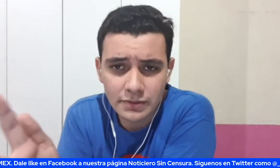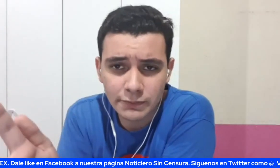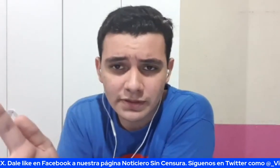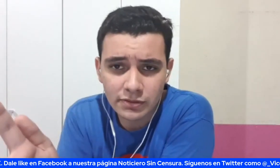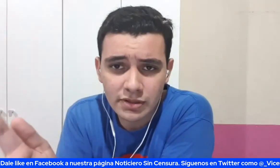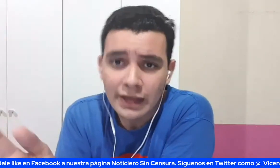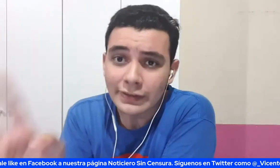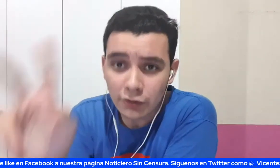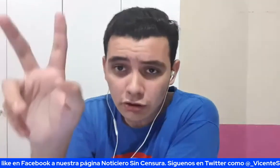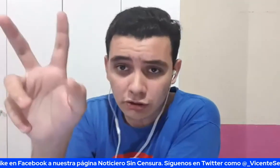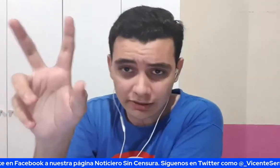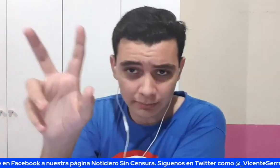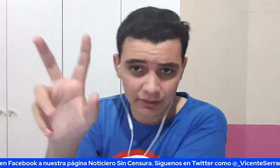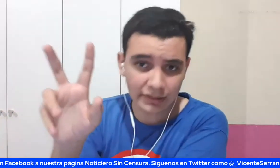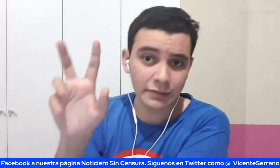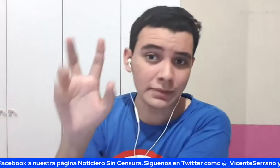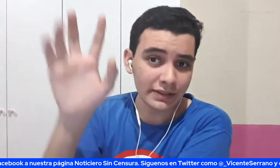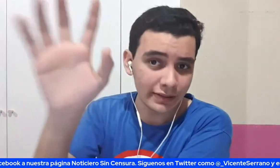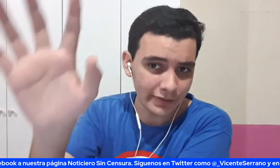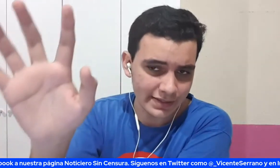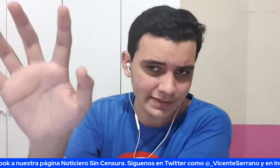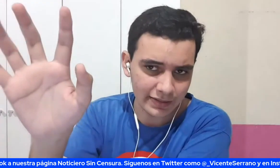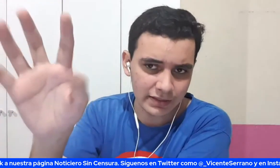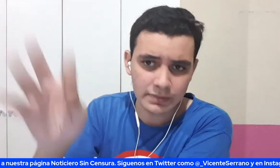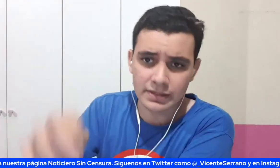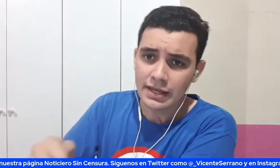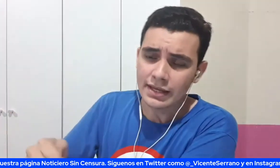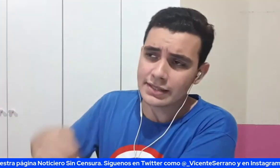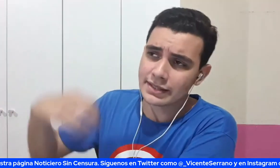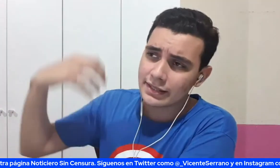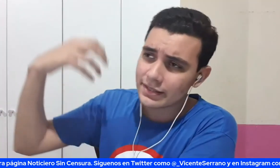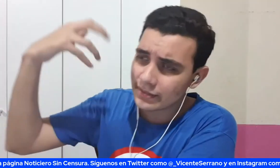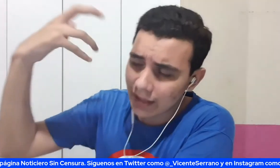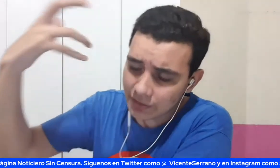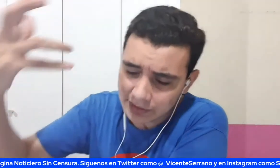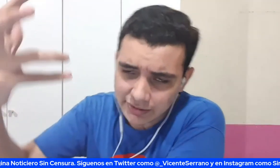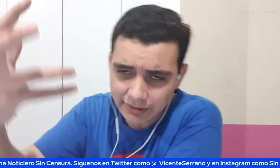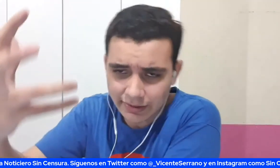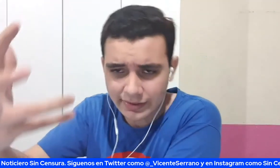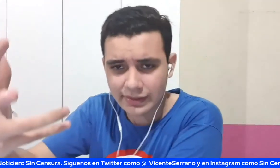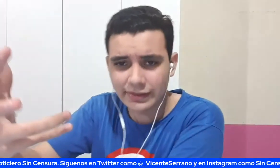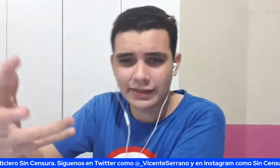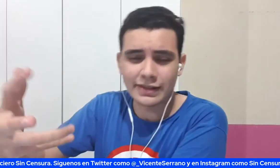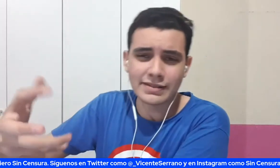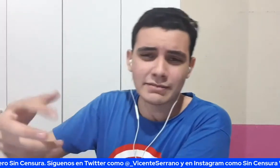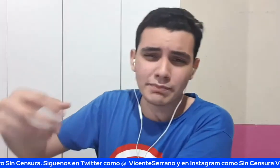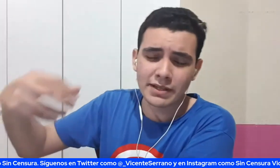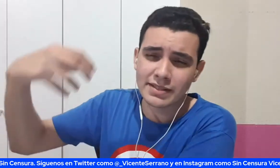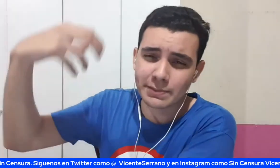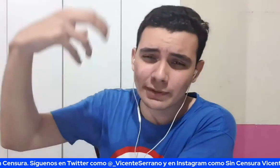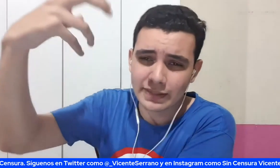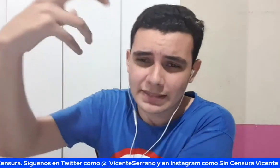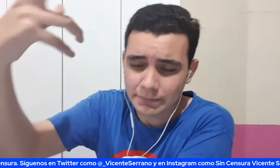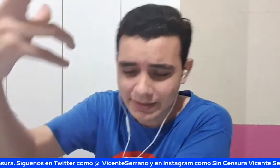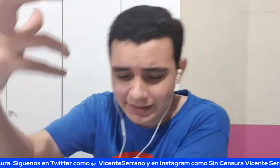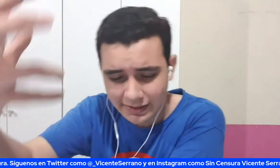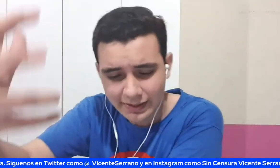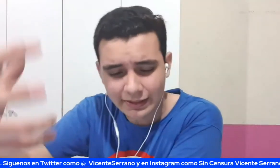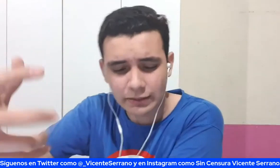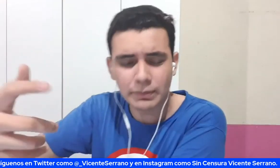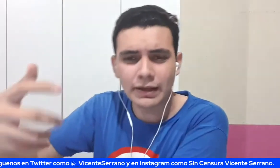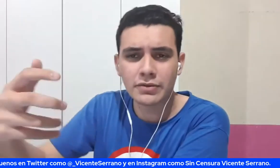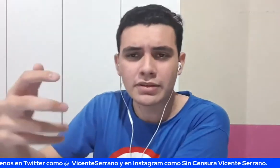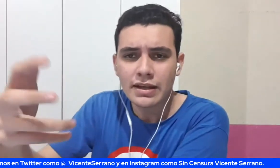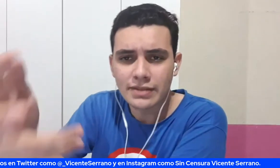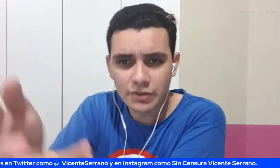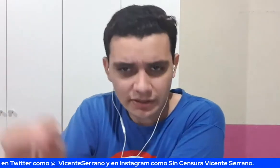orquesta Esperanza Azteca, que según él era su aportación a la sociedad, y no, pues